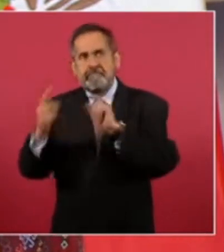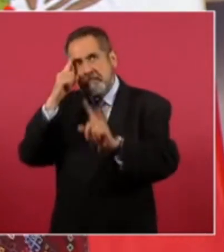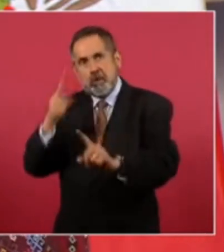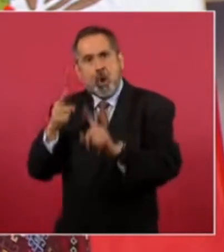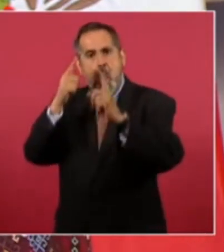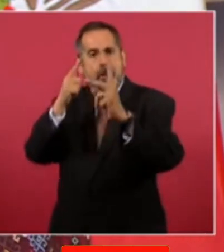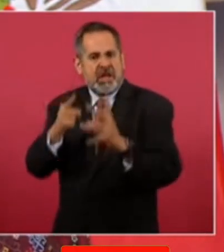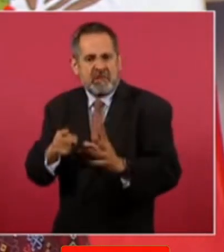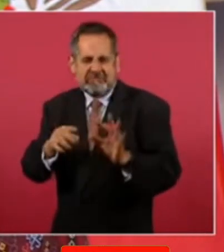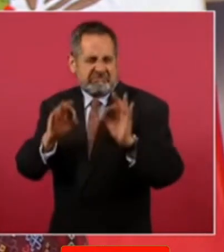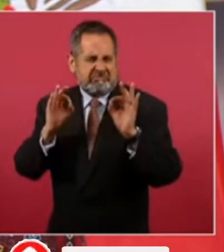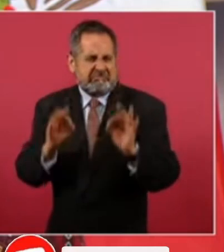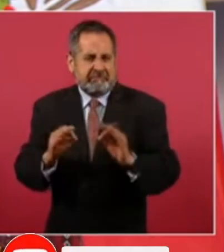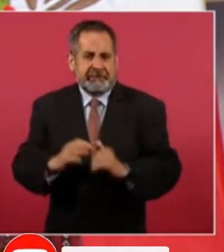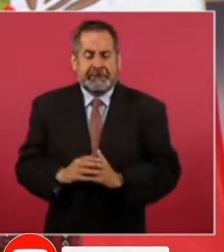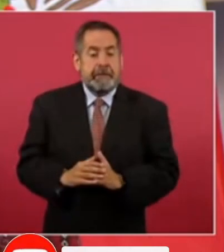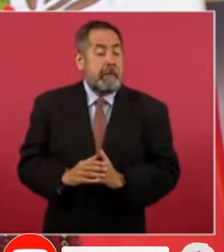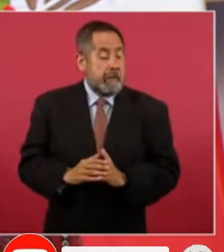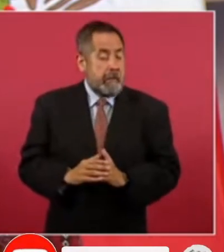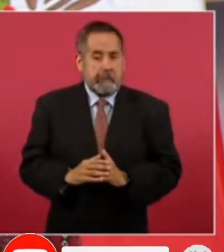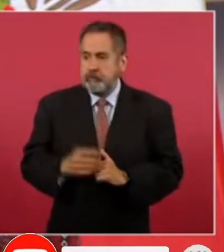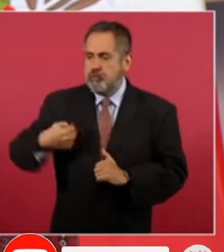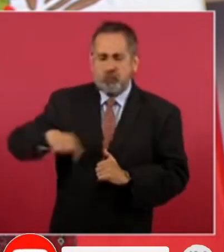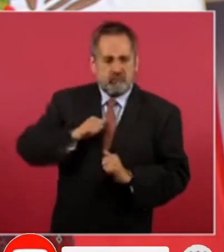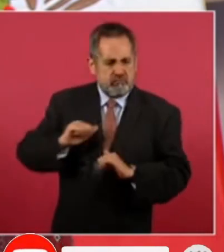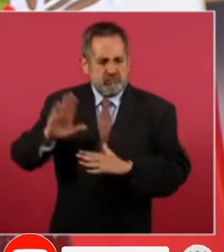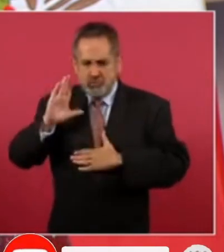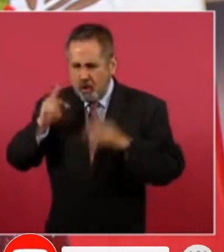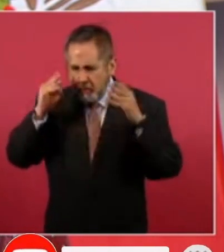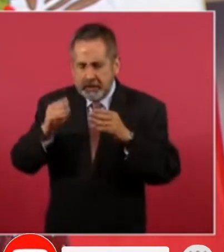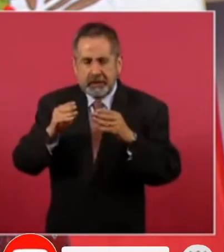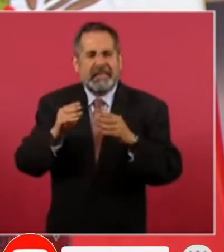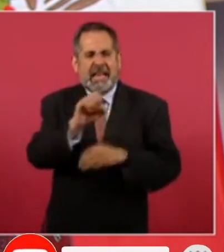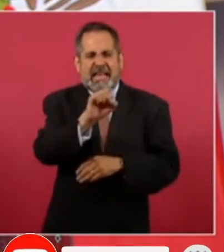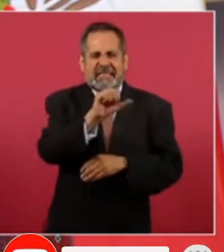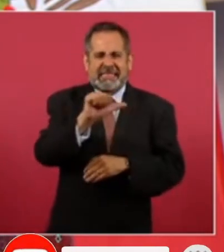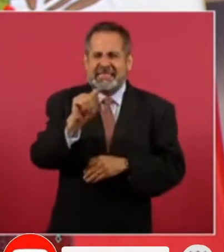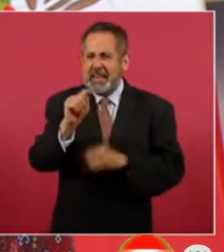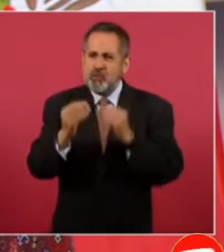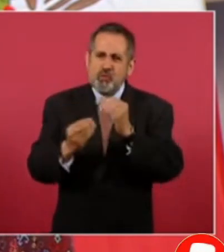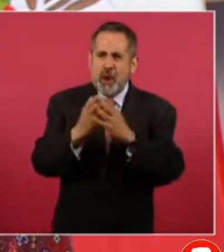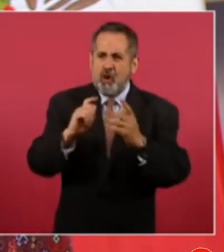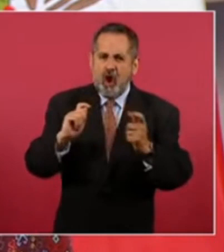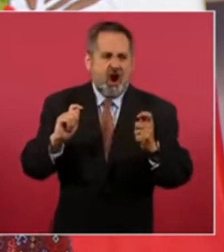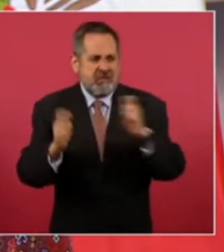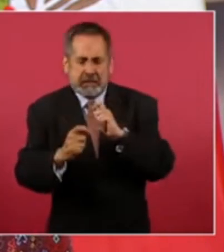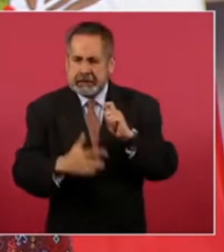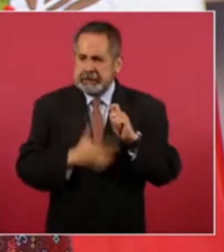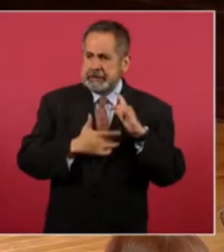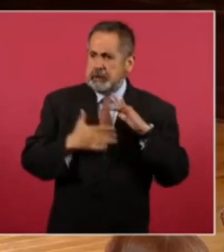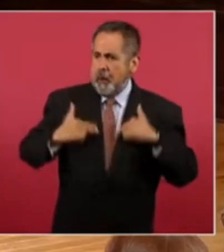valores. Nuestro compromiso ha sido crear un nuevo SAT, con vocación humana y conciencia